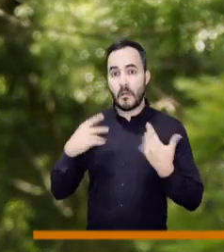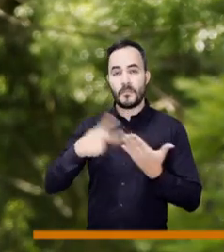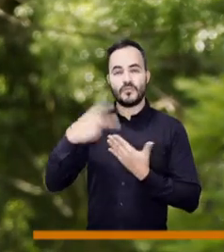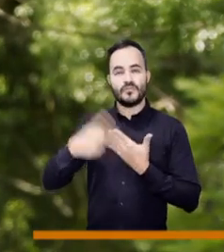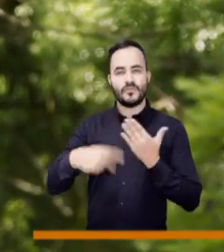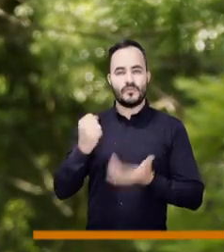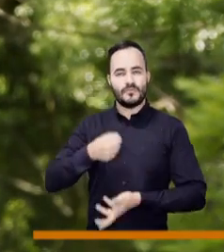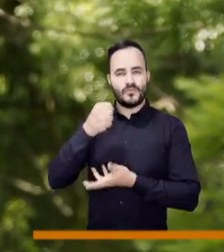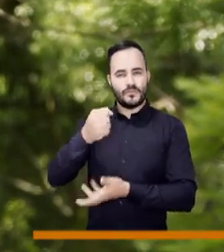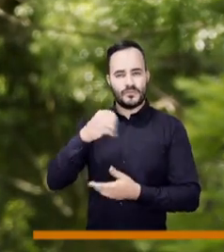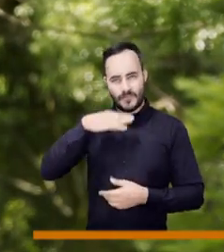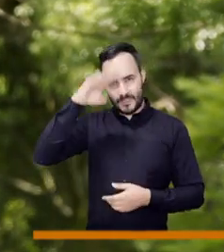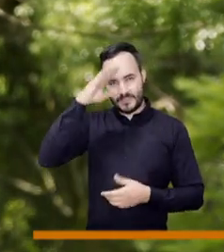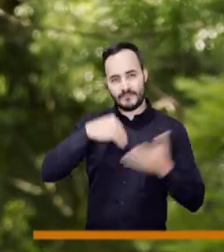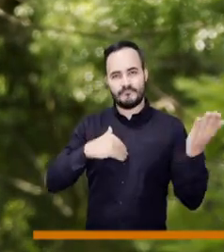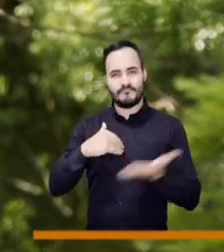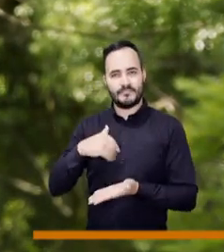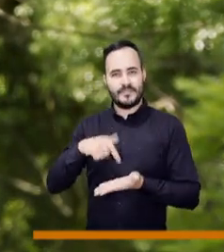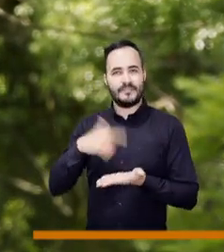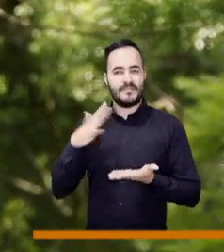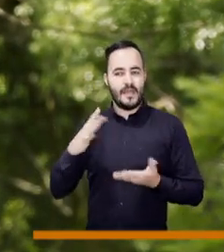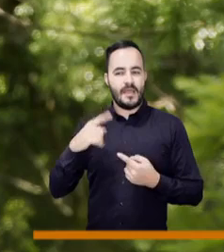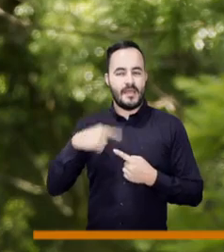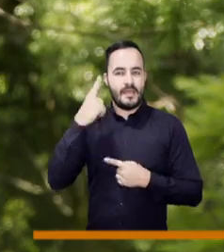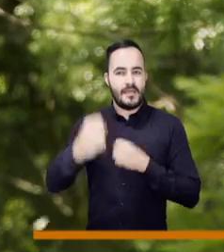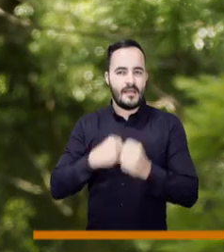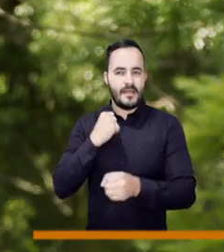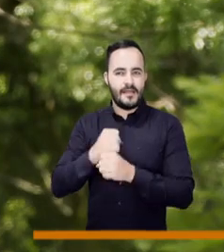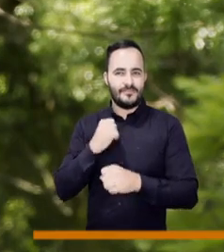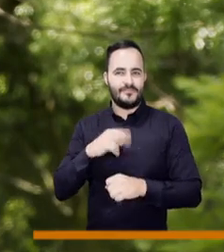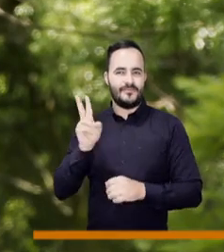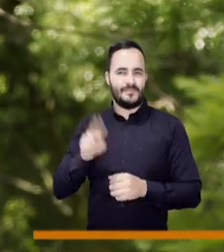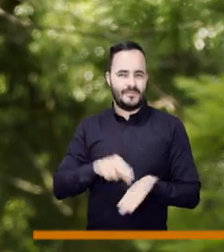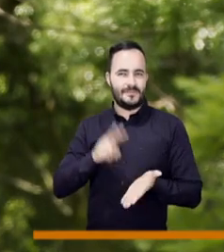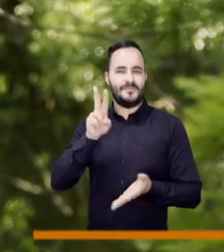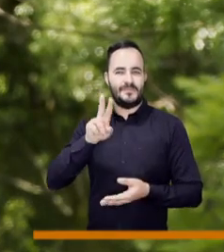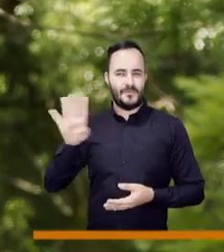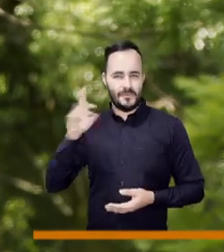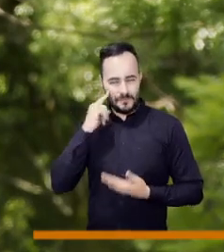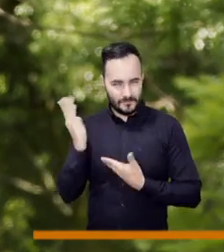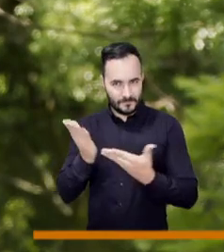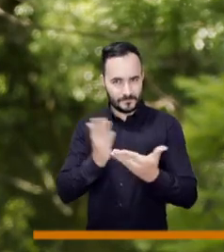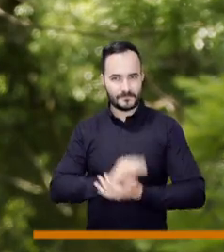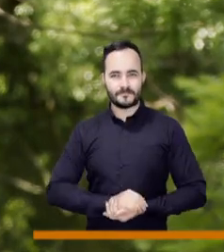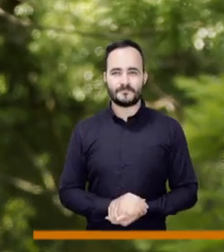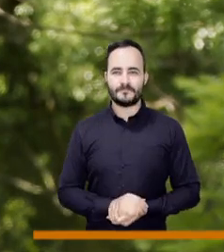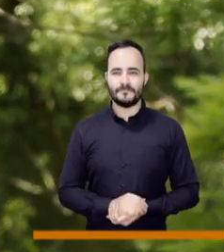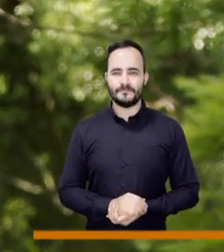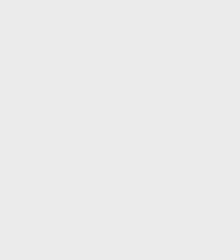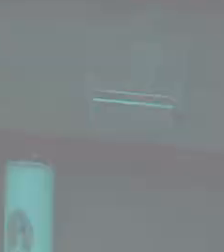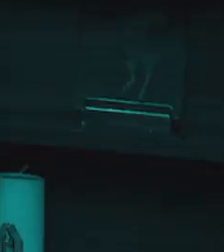fue radicado el proyecto de presupuesto general de Medellín para el próximo año 2024.